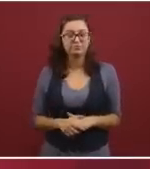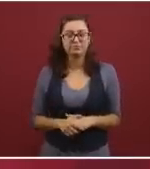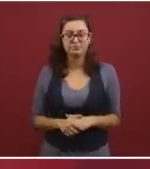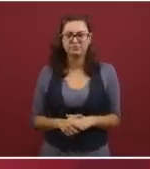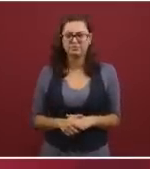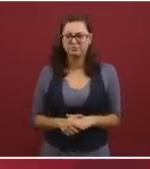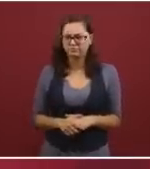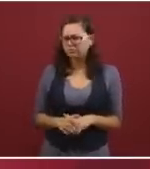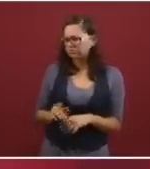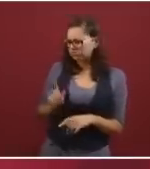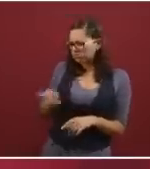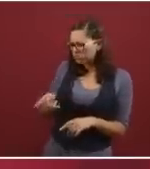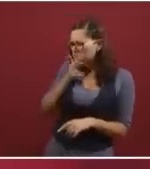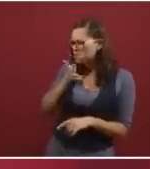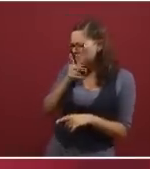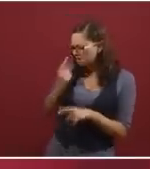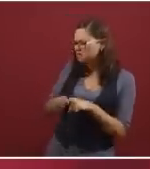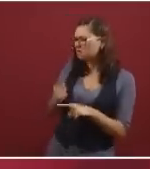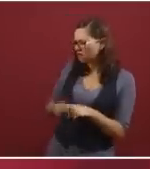Y le digo, ¿y quién es tu papá?